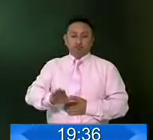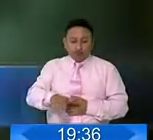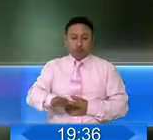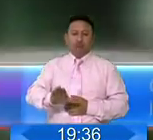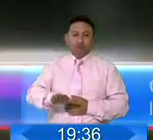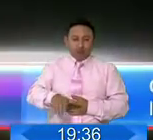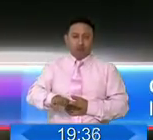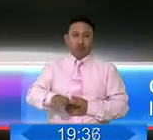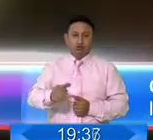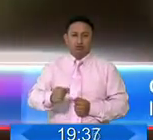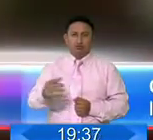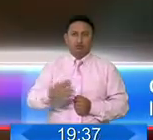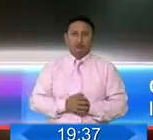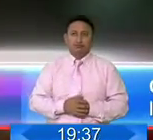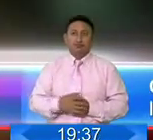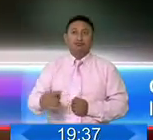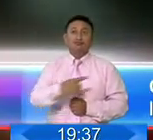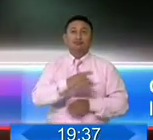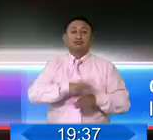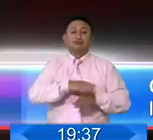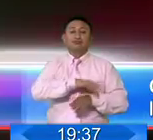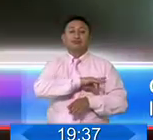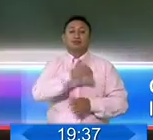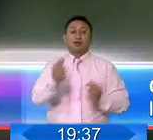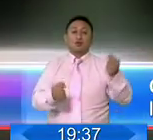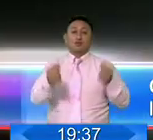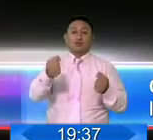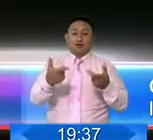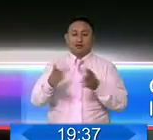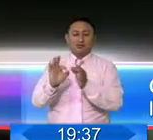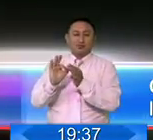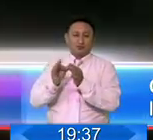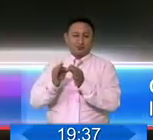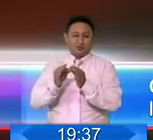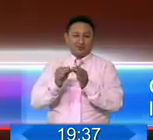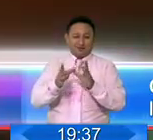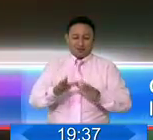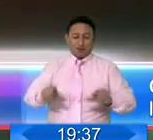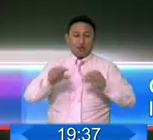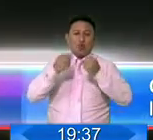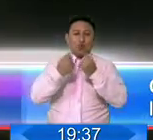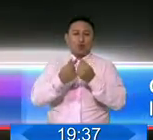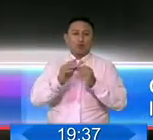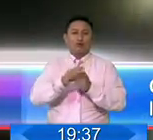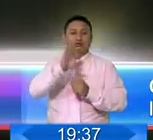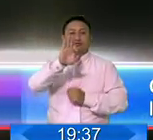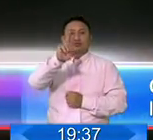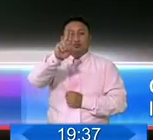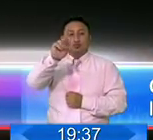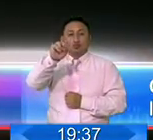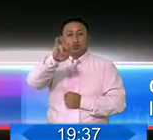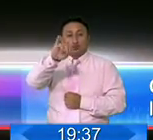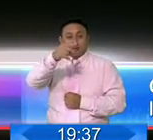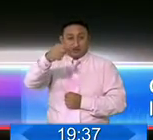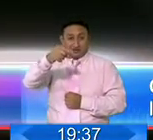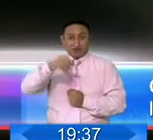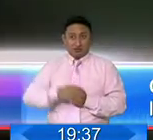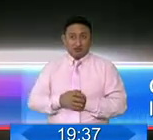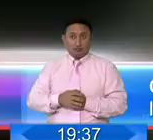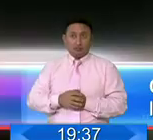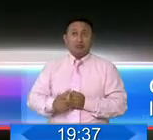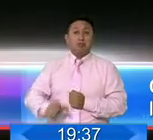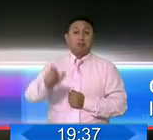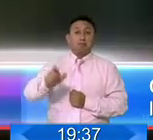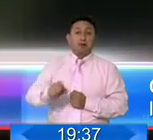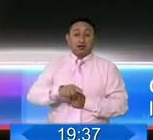Este sonido que se genera en los escapes de los autos y motos que conforman las agrupaciones tuning de la ciudad sería lo que la